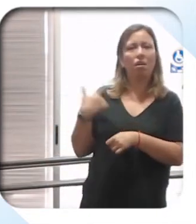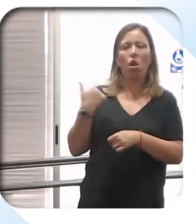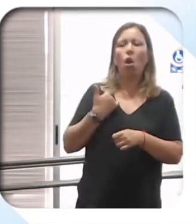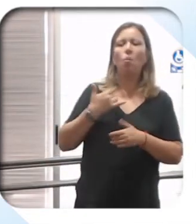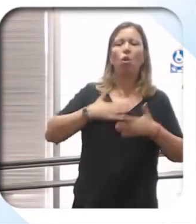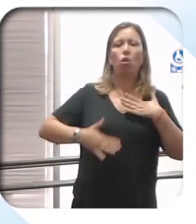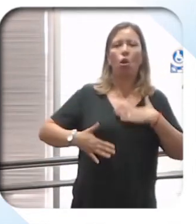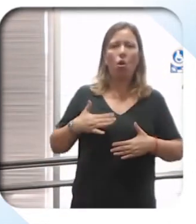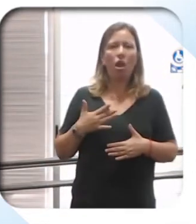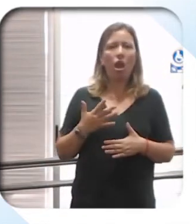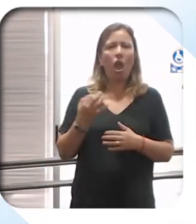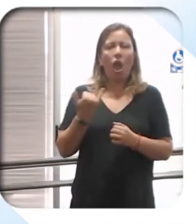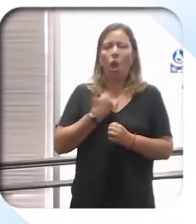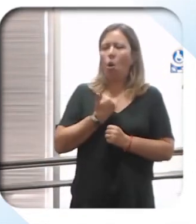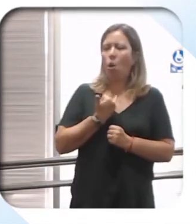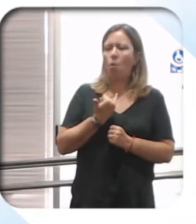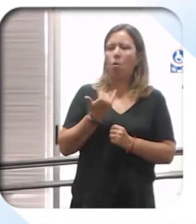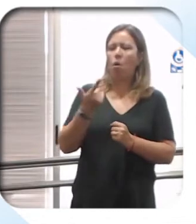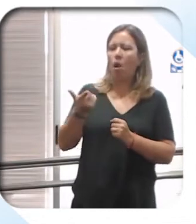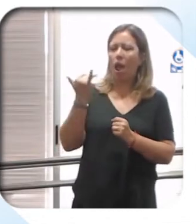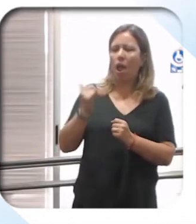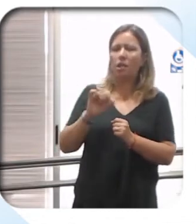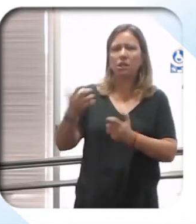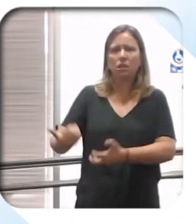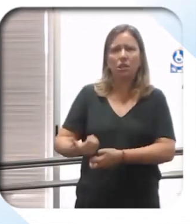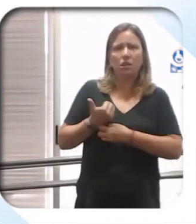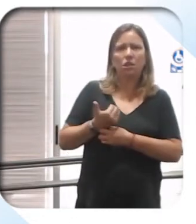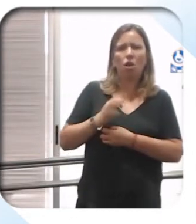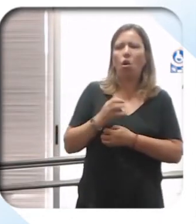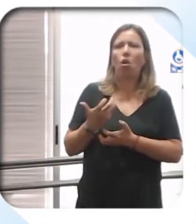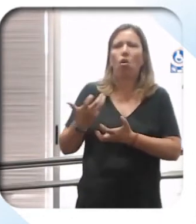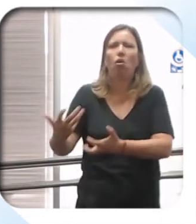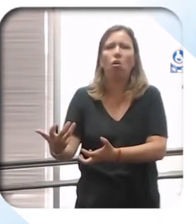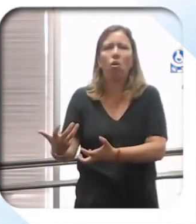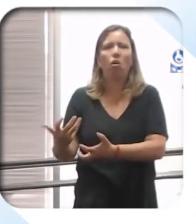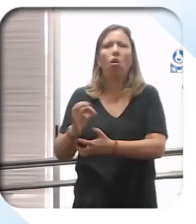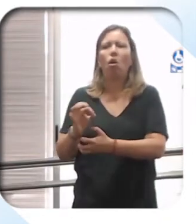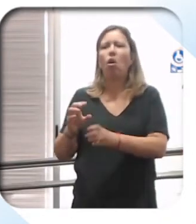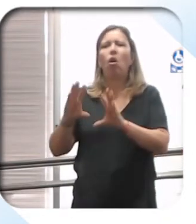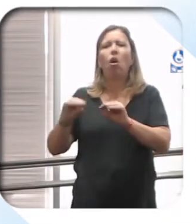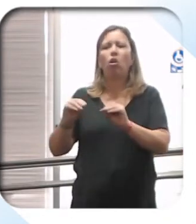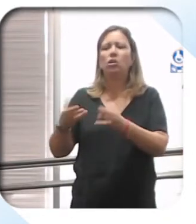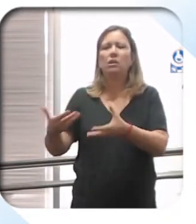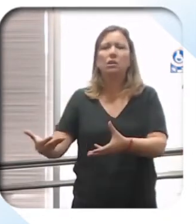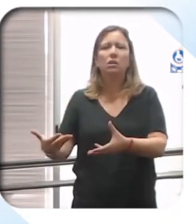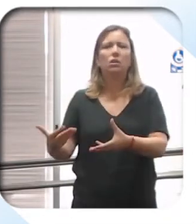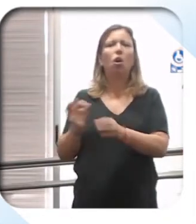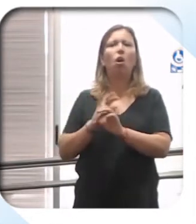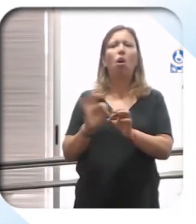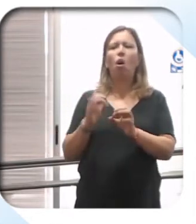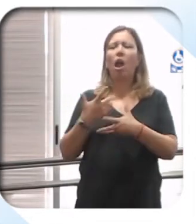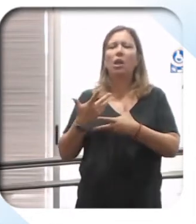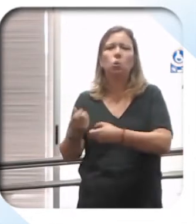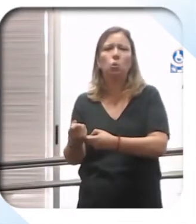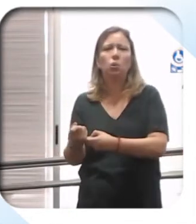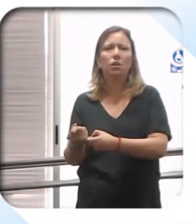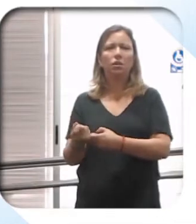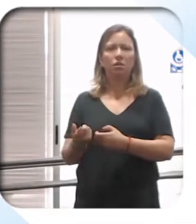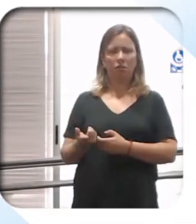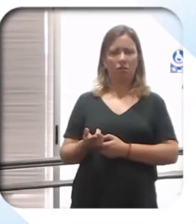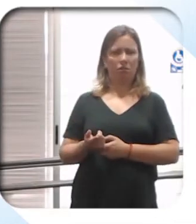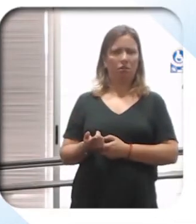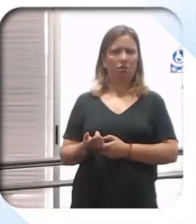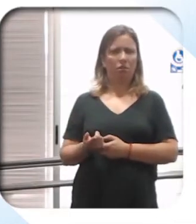cuerpo, en cómo abordamos, en si lo cargamos y lo ponemos en una colchoneta o lo asistimos.